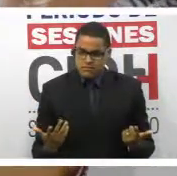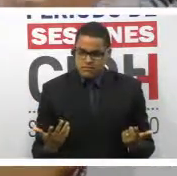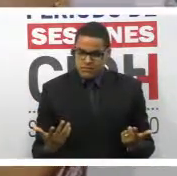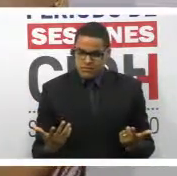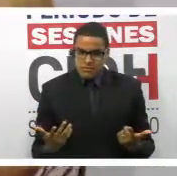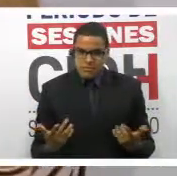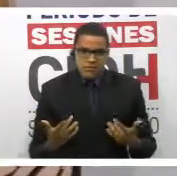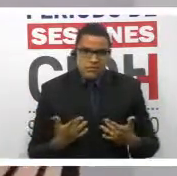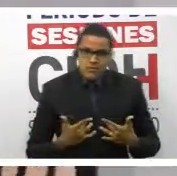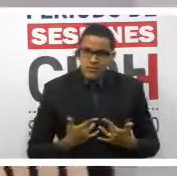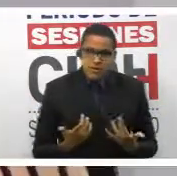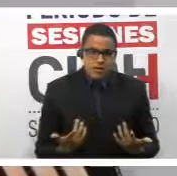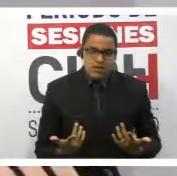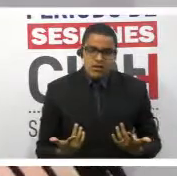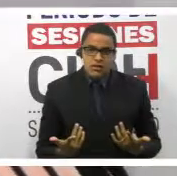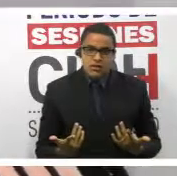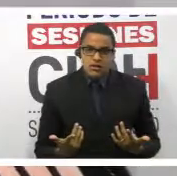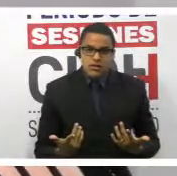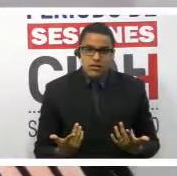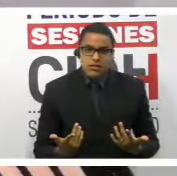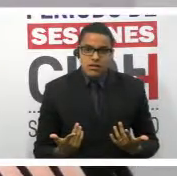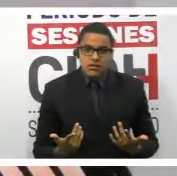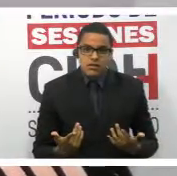frente a ésta